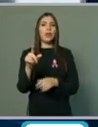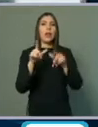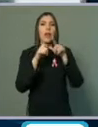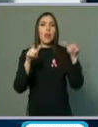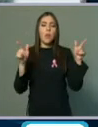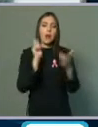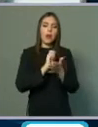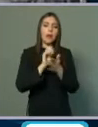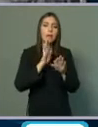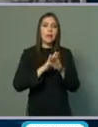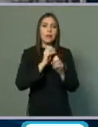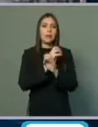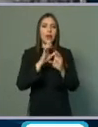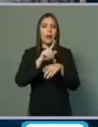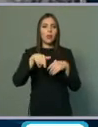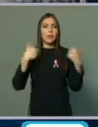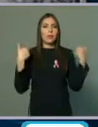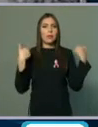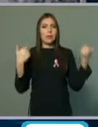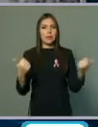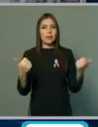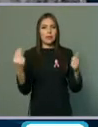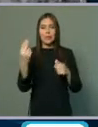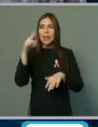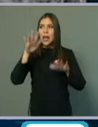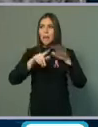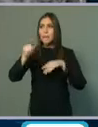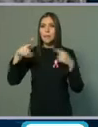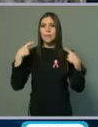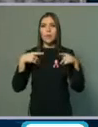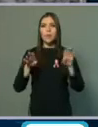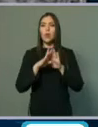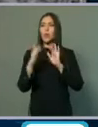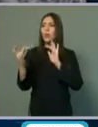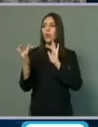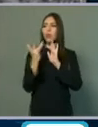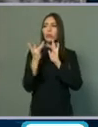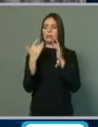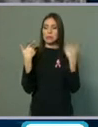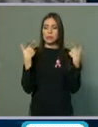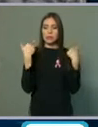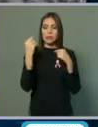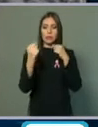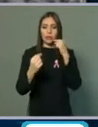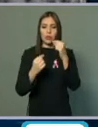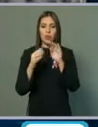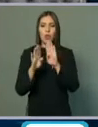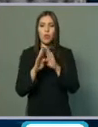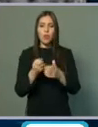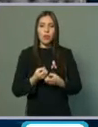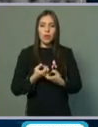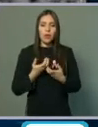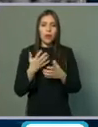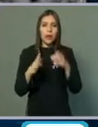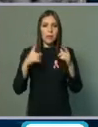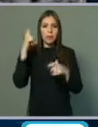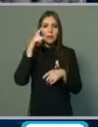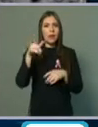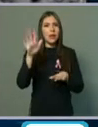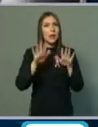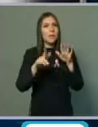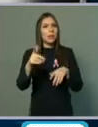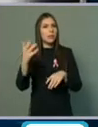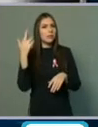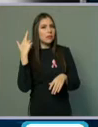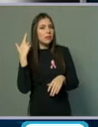la poesía. Y yo siempre insisto, la poesía a veces sí tenemos que entenderla, sí tenemos que llegar a entenderla, pero a veces con la sonoridad y